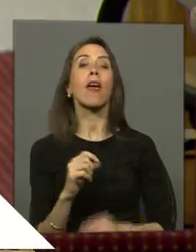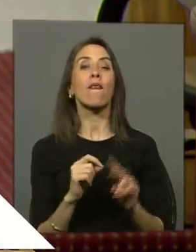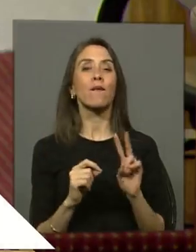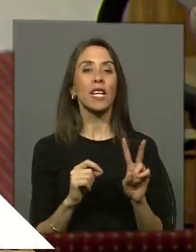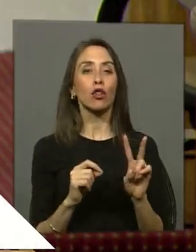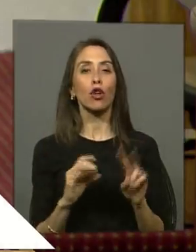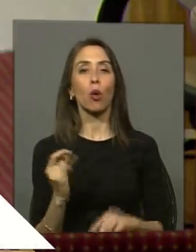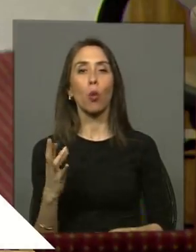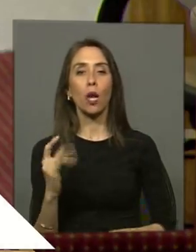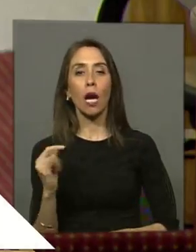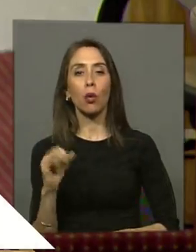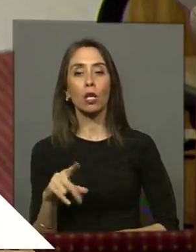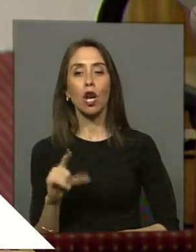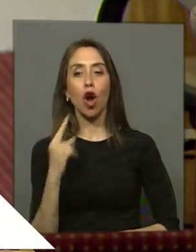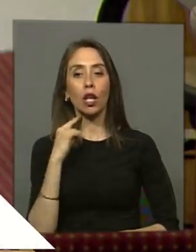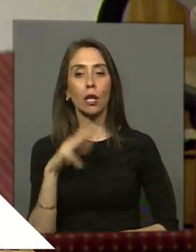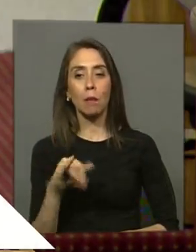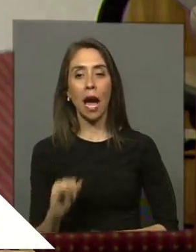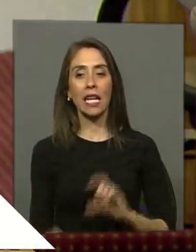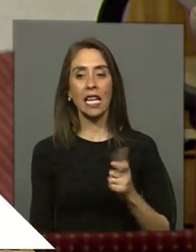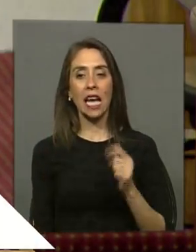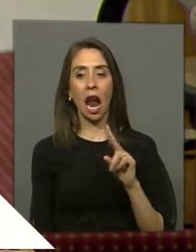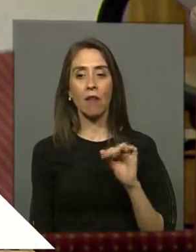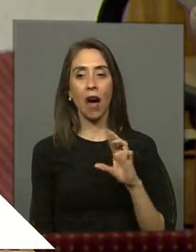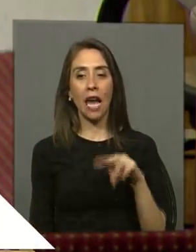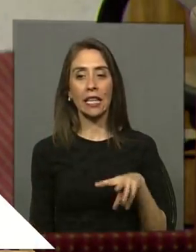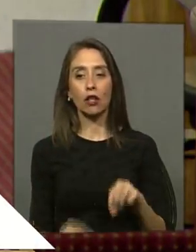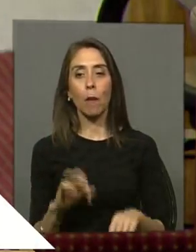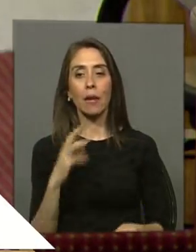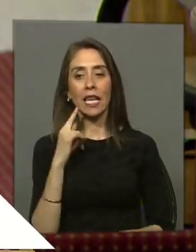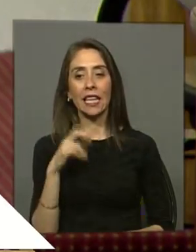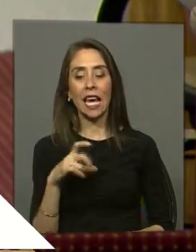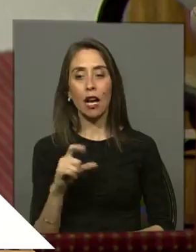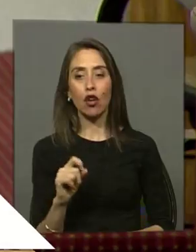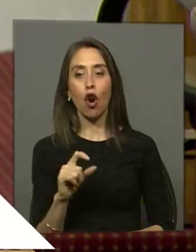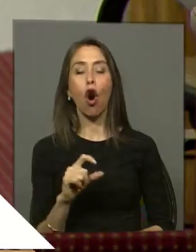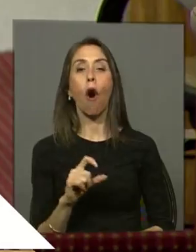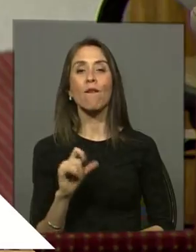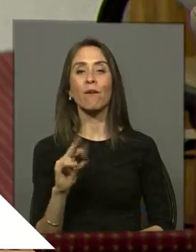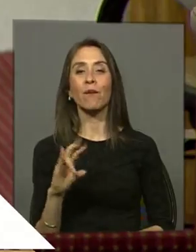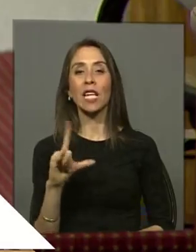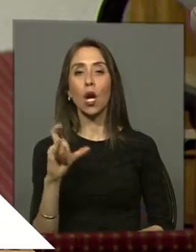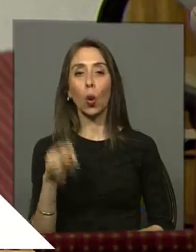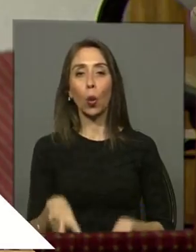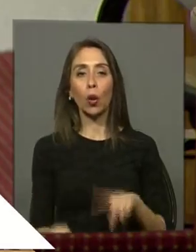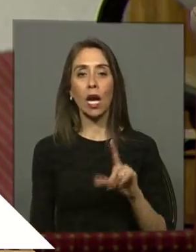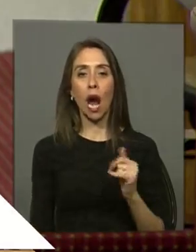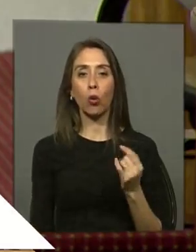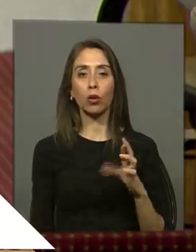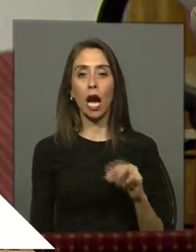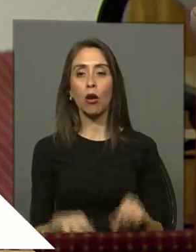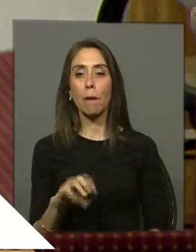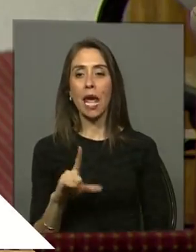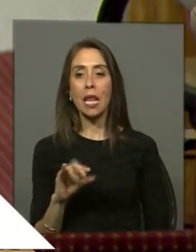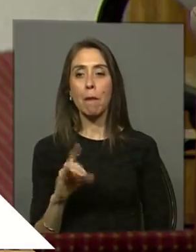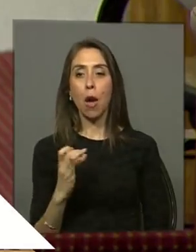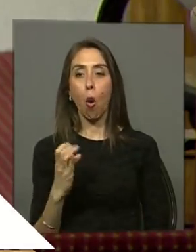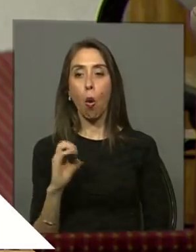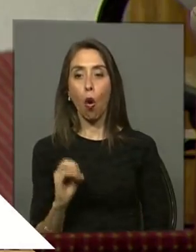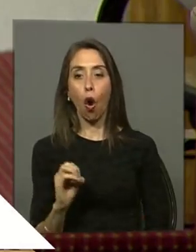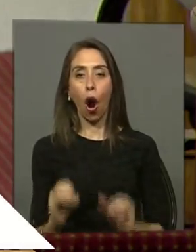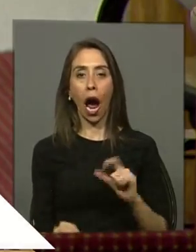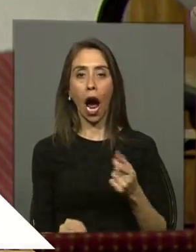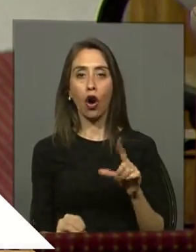Curacautín de Lonquimay de Galvarino de Berquenco de Lautaro de Vilcún de Melipeuco además de